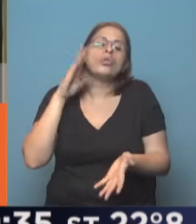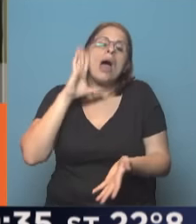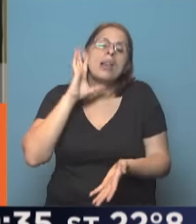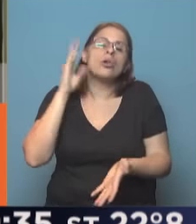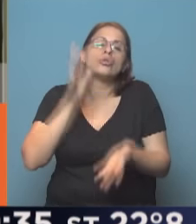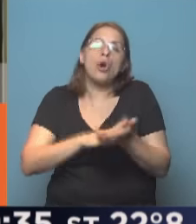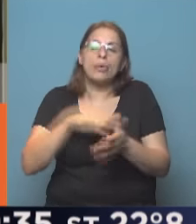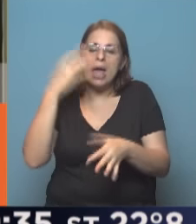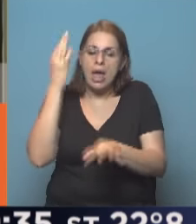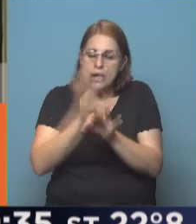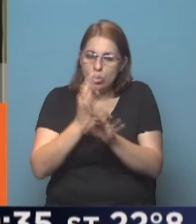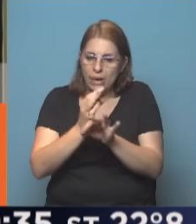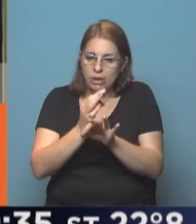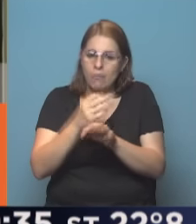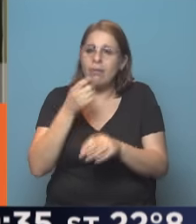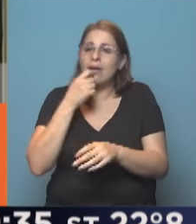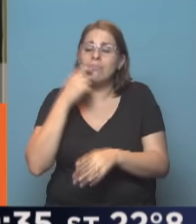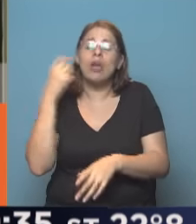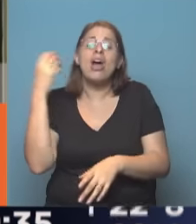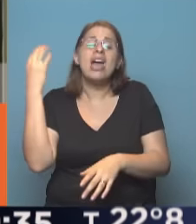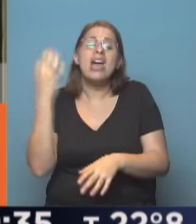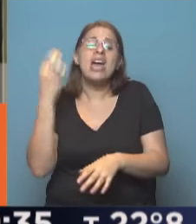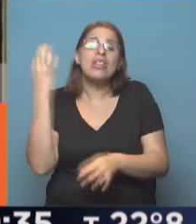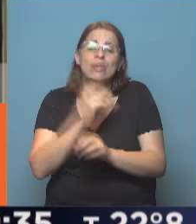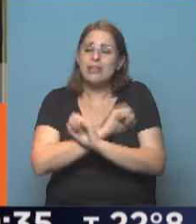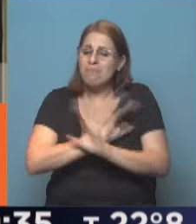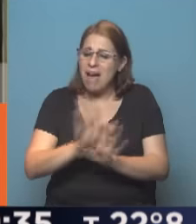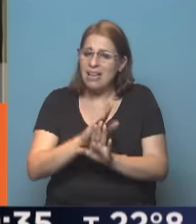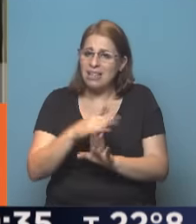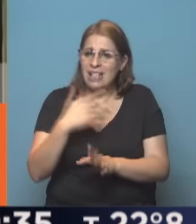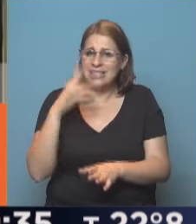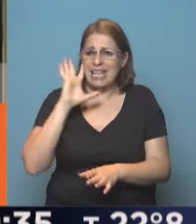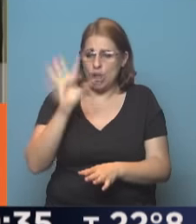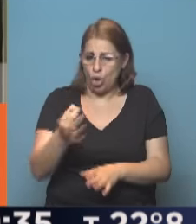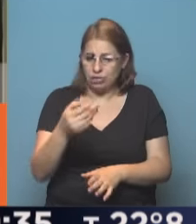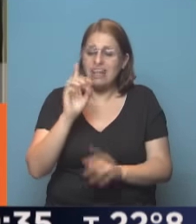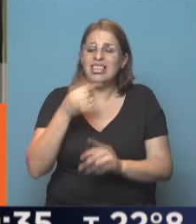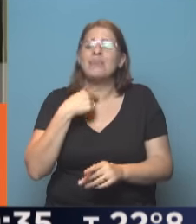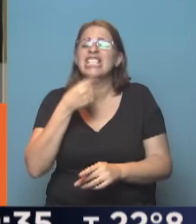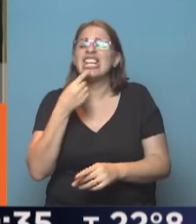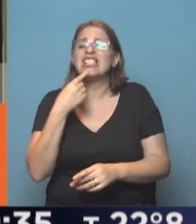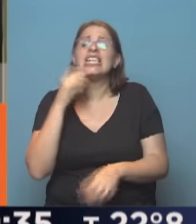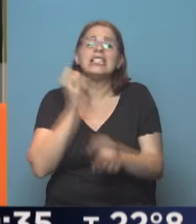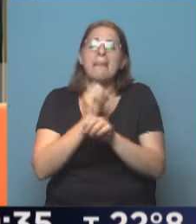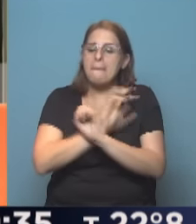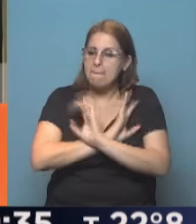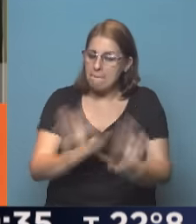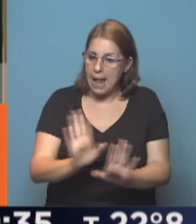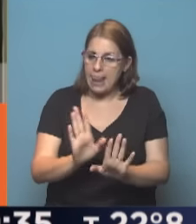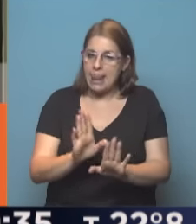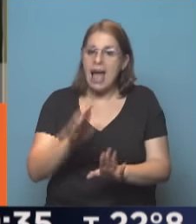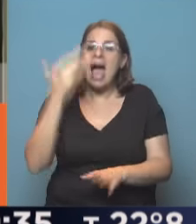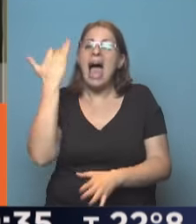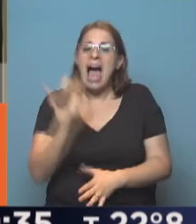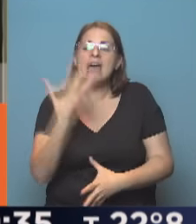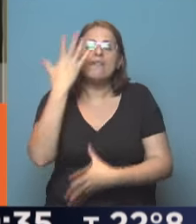mala educación es visible. Y la mala educación también es hacer mal las cosas, mal los procedimientos. Acá ha habido